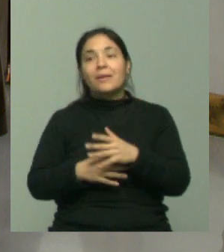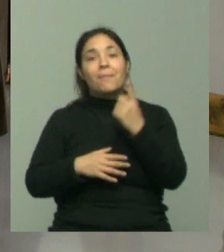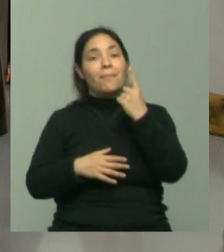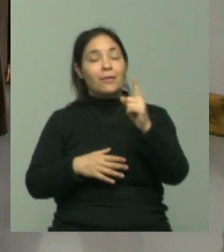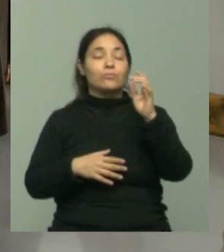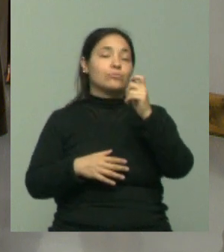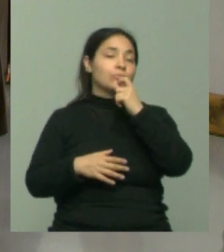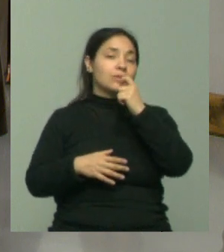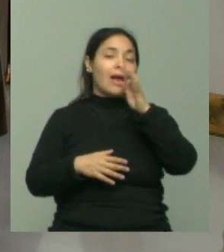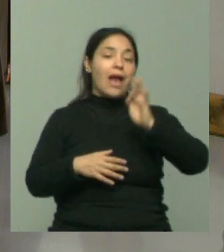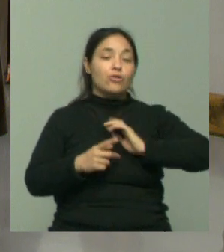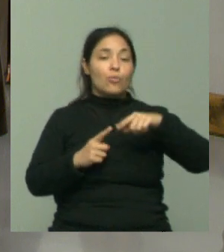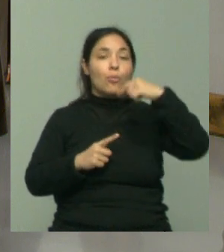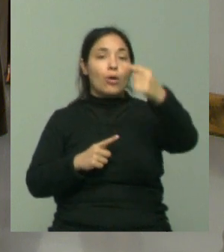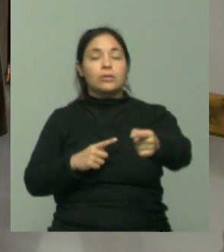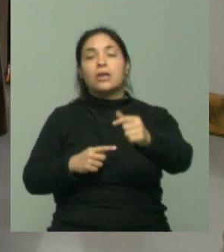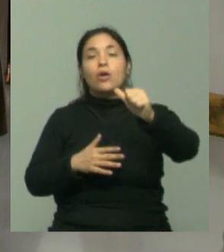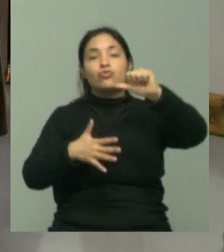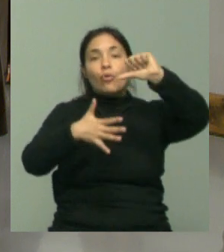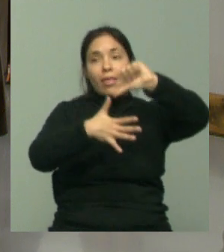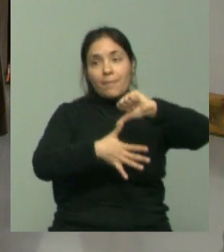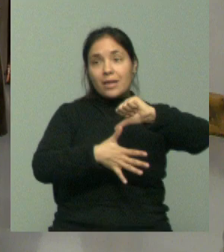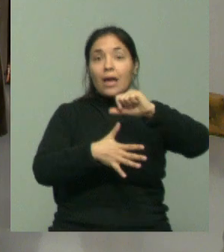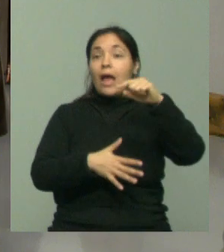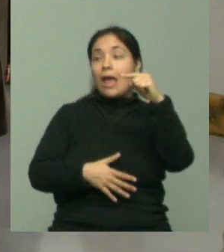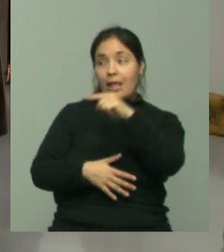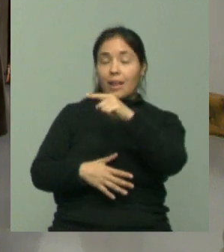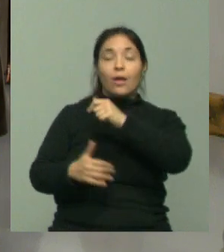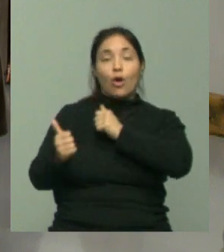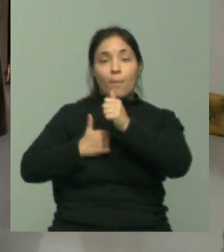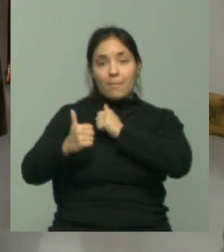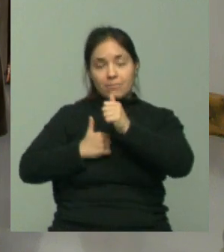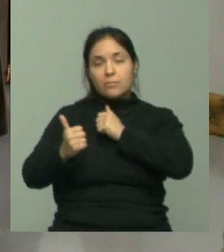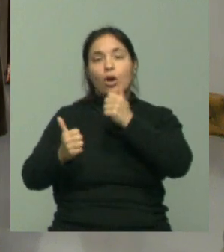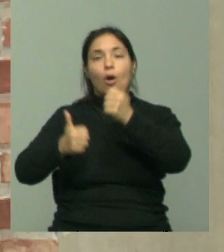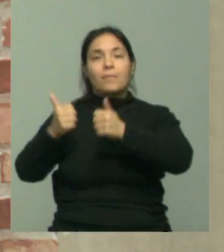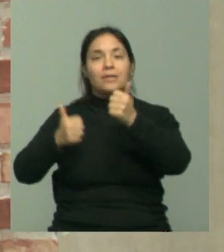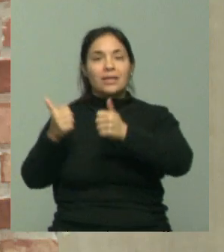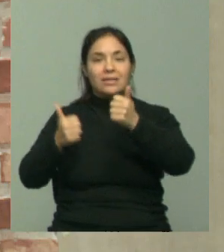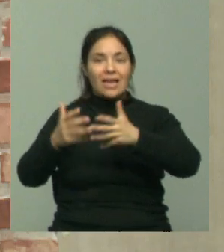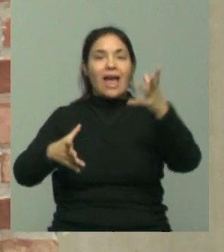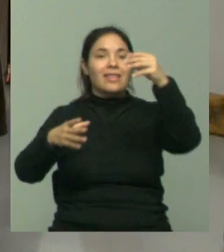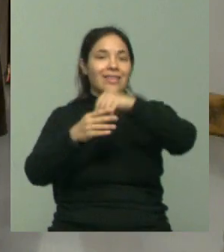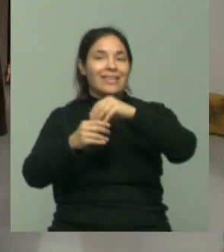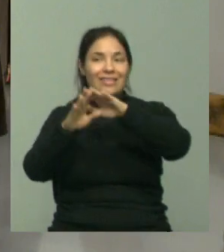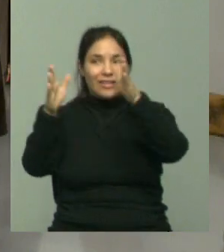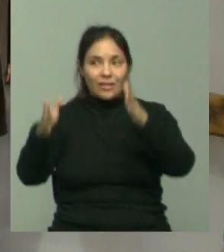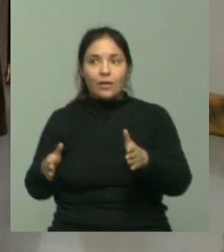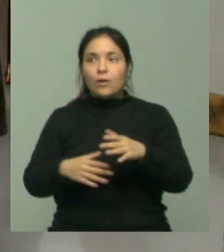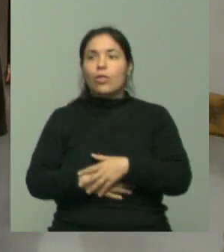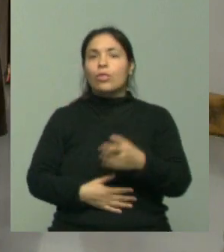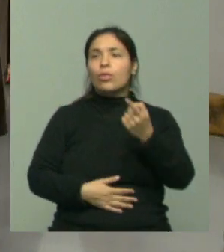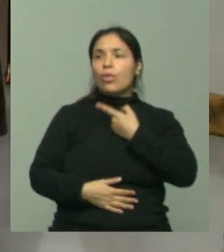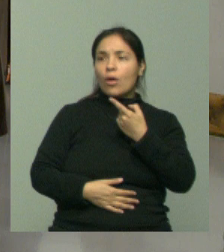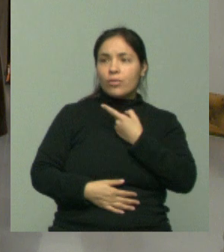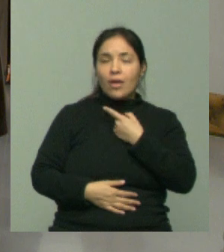que viene, el sudamericano para él, el sudamericano indoor. ¿Y dónde es? Está el sudamericano